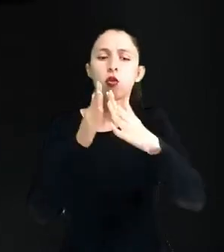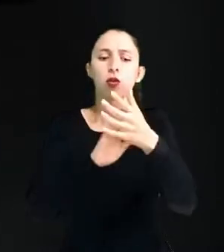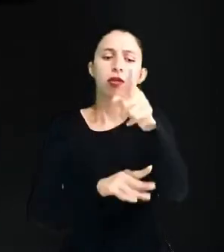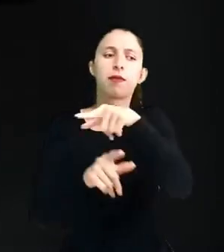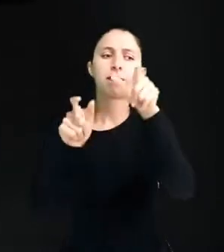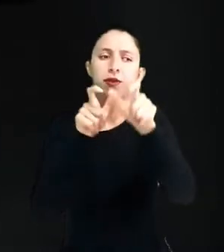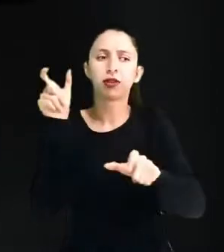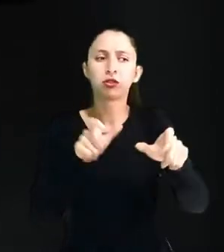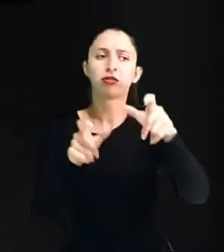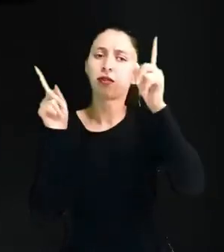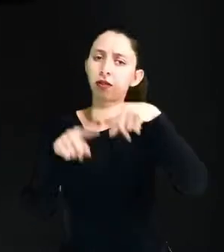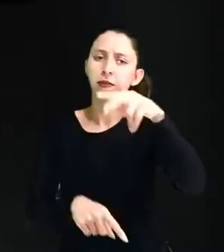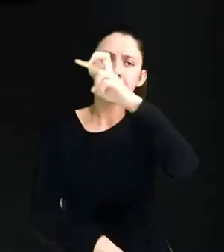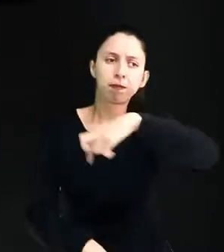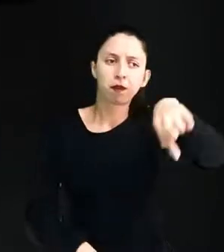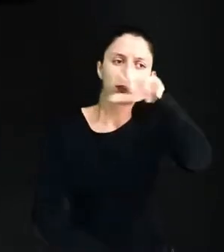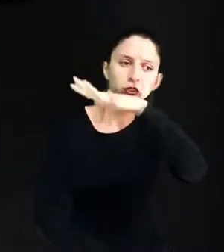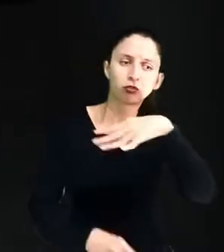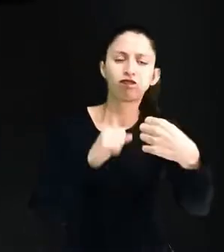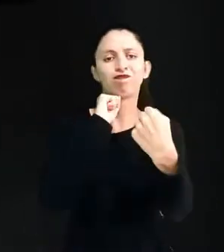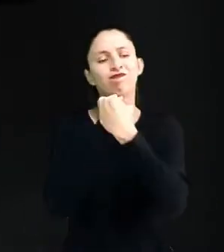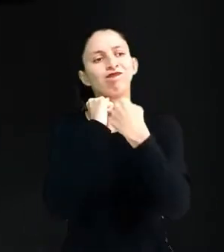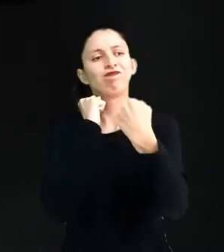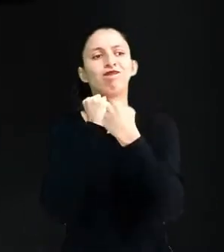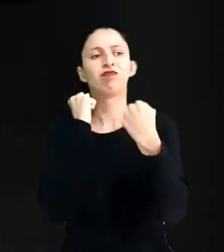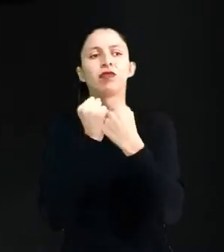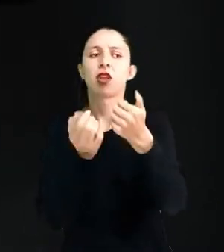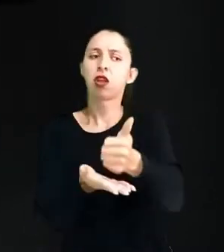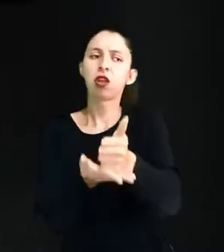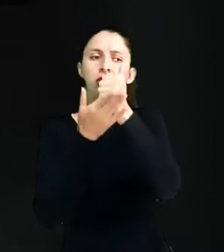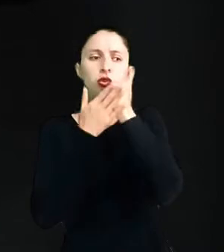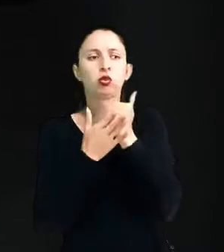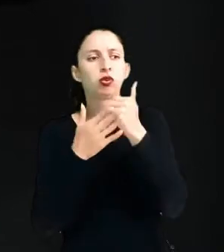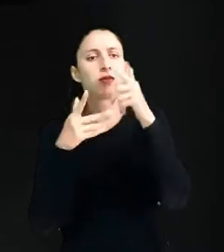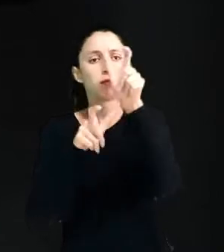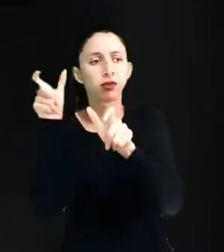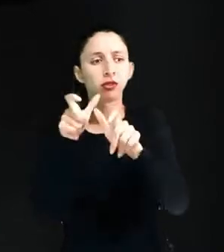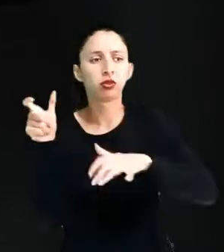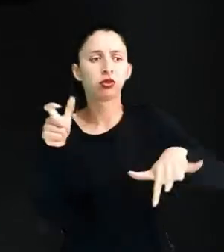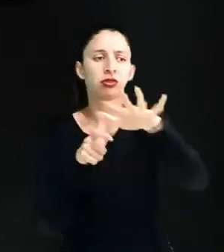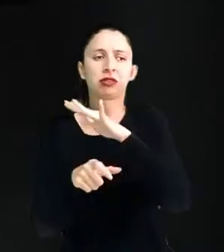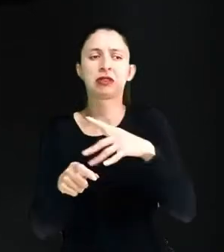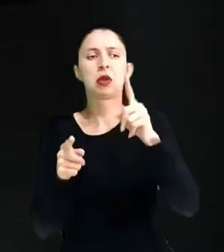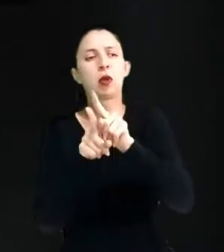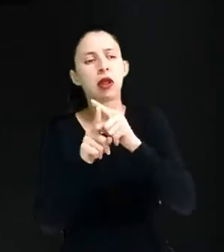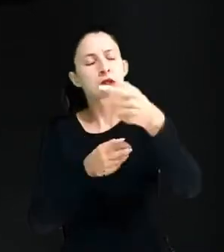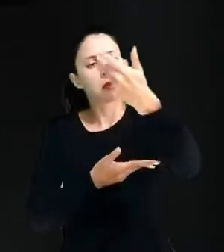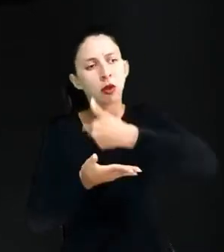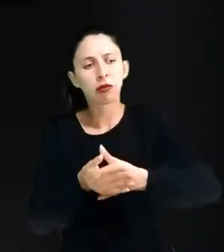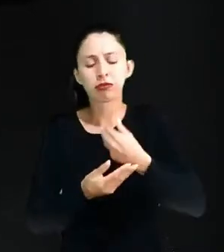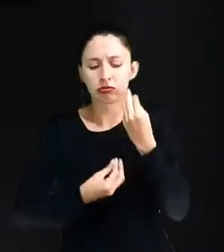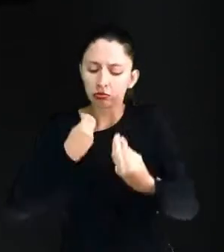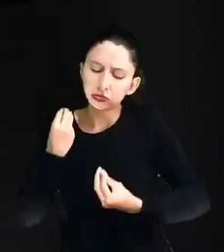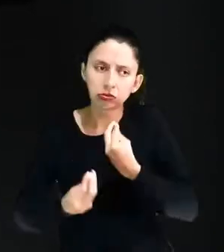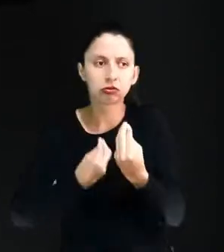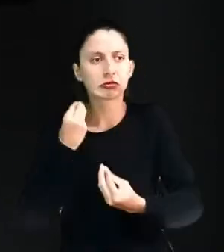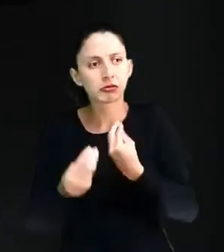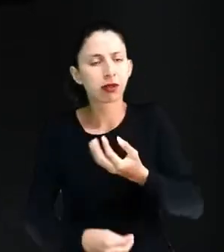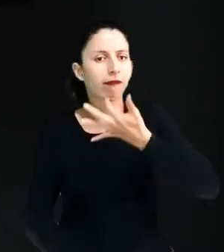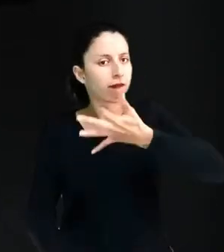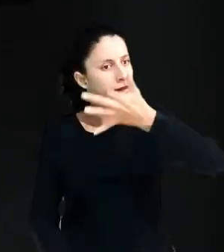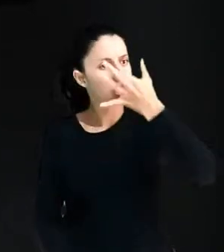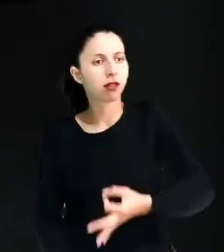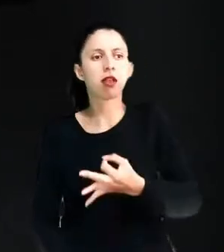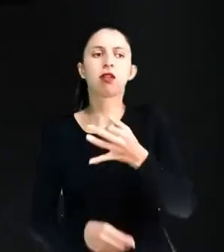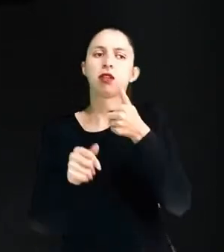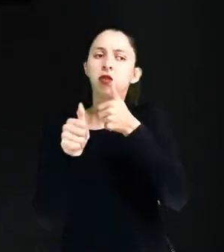los procesos que se han adelantado. Cada una de estas personas ha contribuido realmente, como decimos, con ese granito de arena